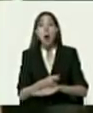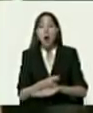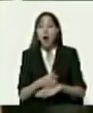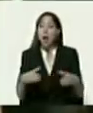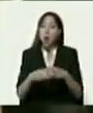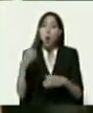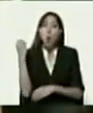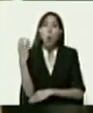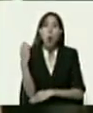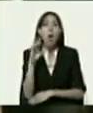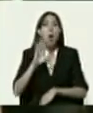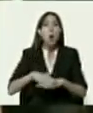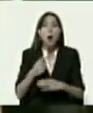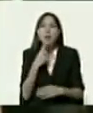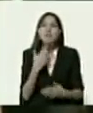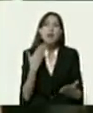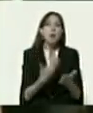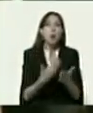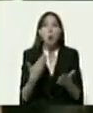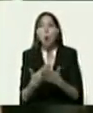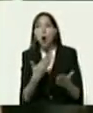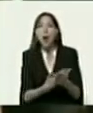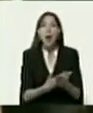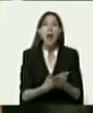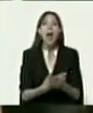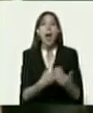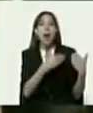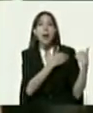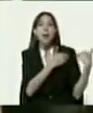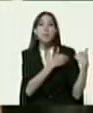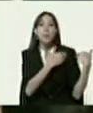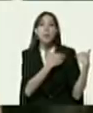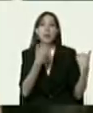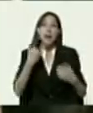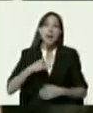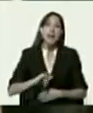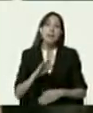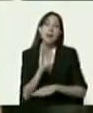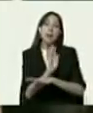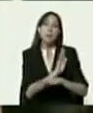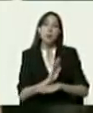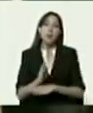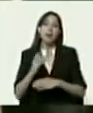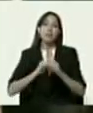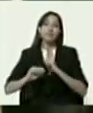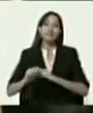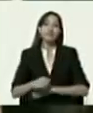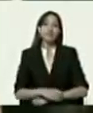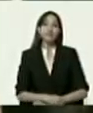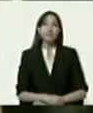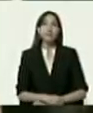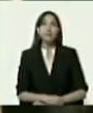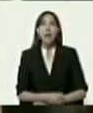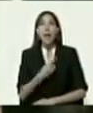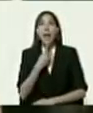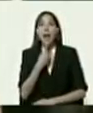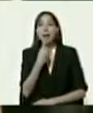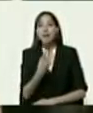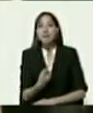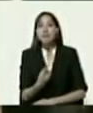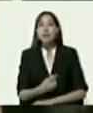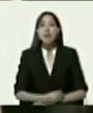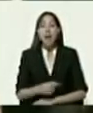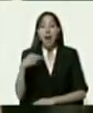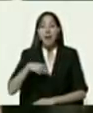de justificar la aplicación de la llamada responsabilidad de proteger. Hay que decir que